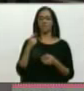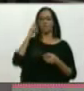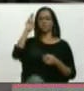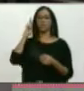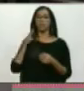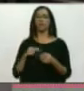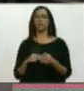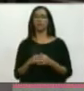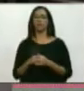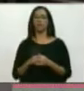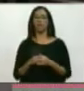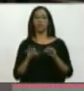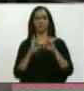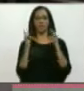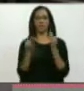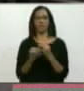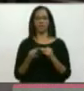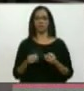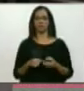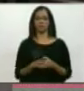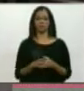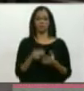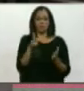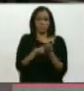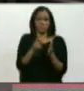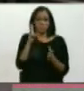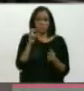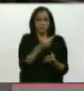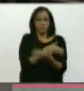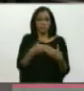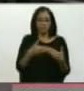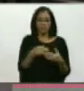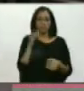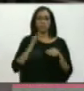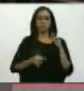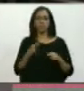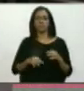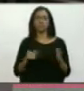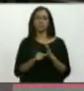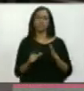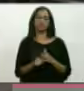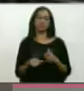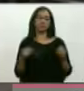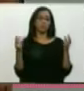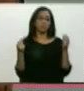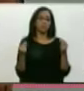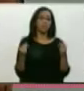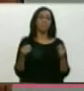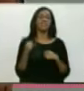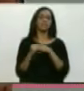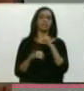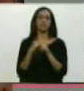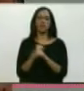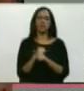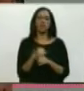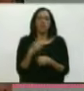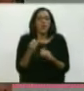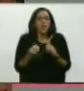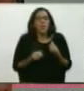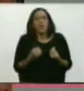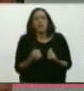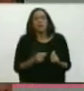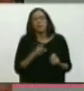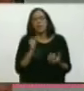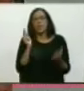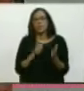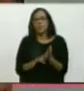Porque una falta de respeto con los familiares, que eso se lo si dijeron. Si aprobaste un 20 millones de dólares para unos abogados o unos supuestos litigios internacionales, ¿cómo no le